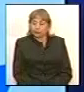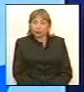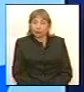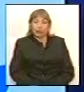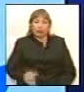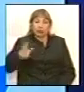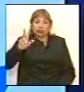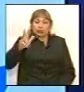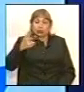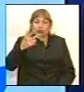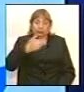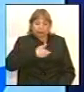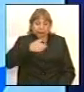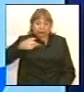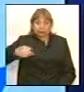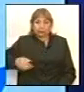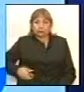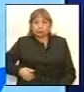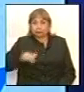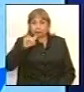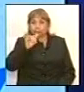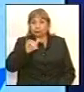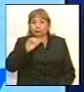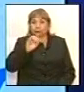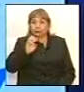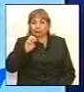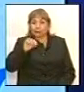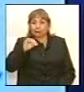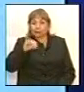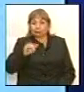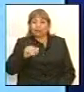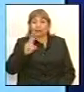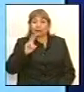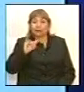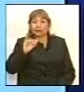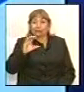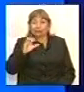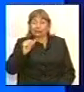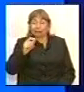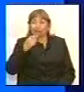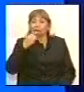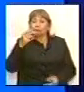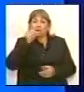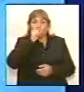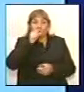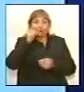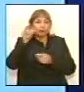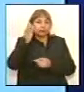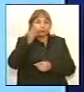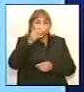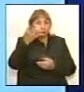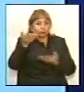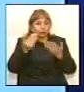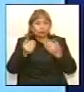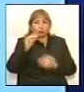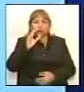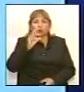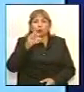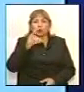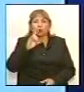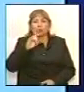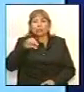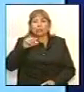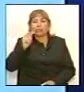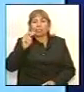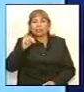La tercera vicepresidenta del Congreso, Jenny Vilcatoma, recogió las inquietudes de los pobladores de la zona de Chuquitanta, ubicada en el distrito de